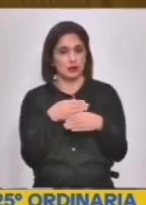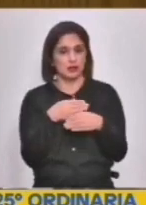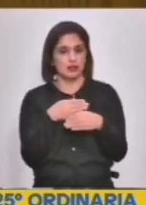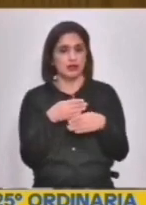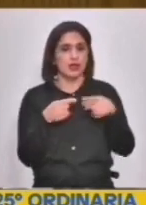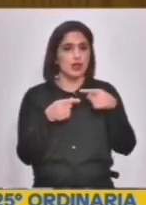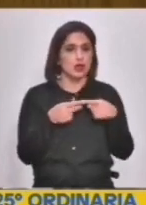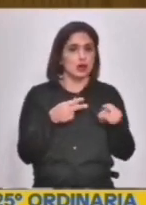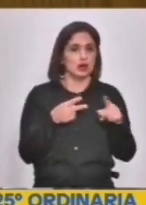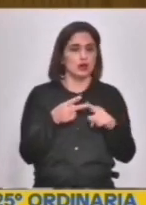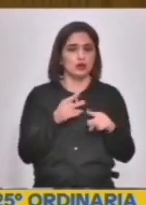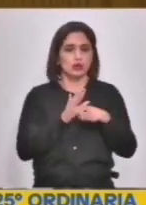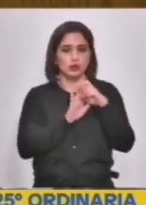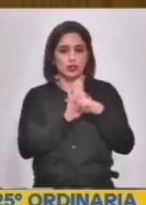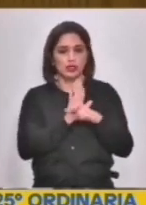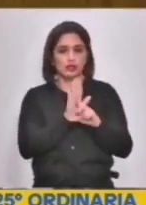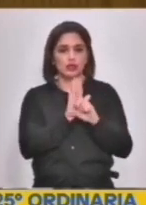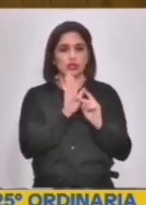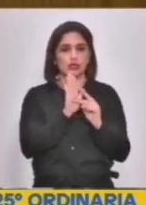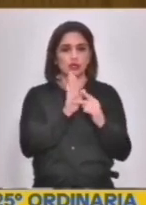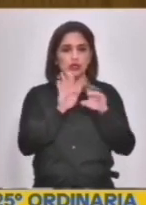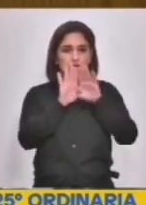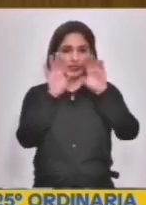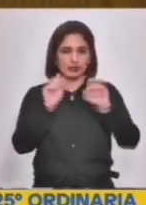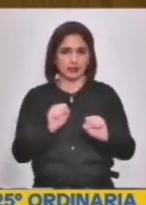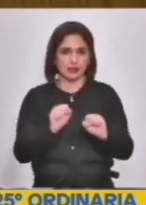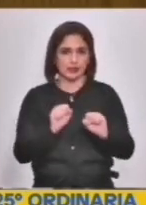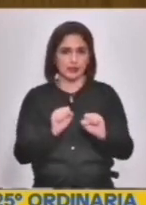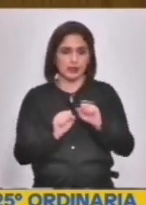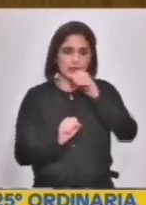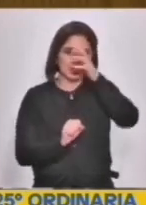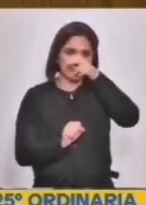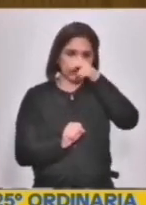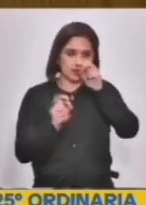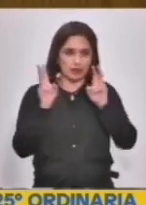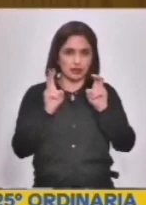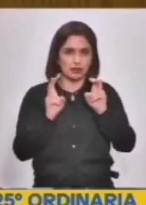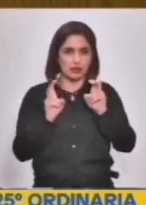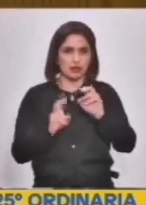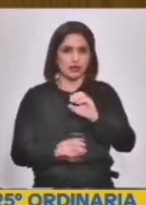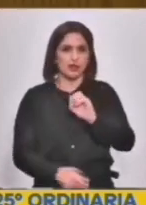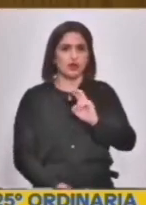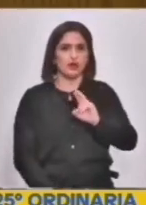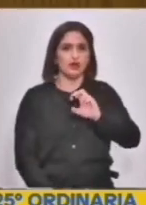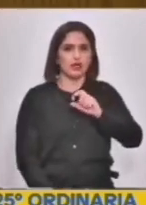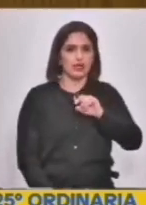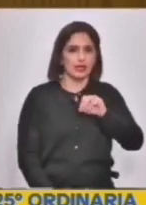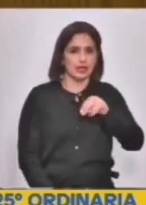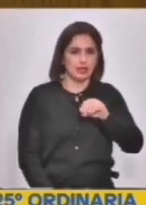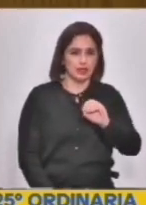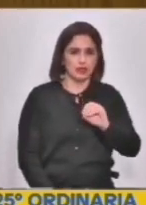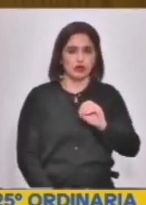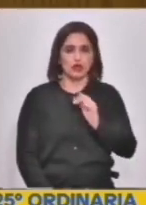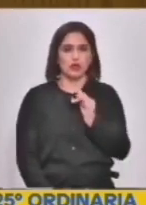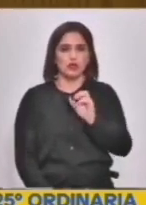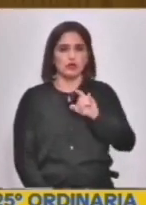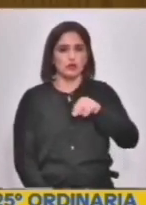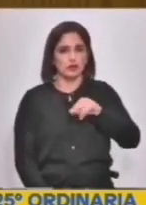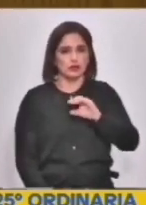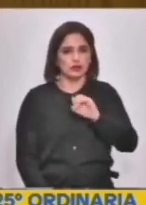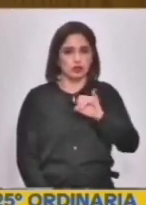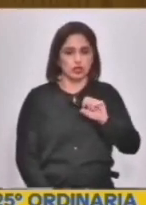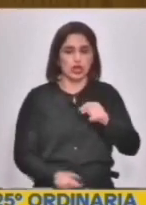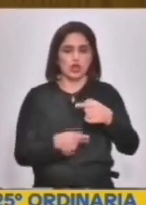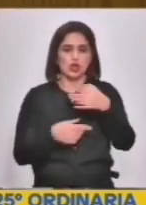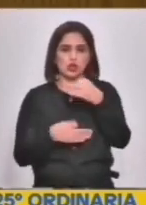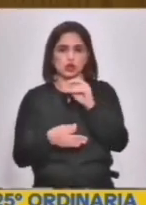con otro proyecto de ley que modifica el sistema registral y notarían en su aspecto orgánico y funcionales es otro boletín que está en segundo